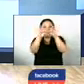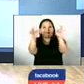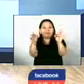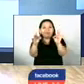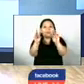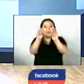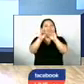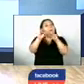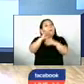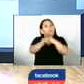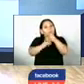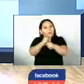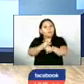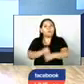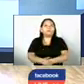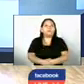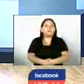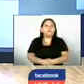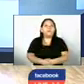escuchamos